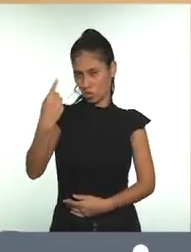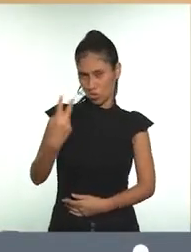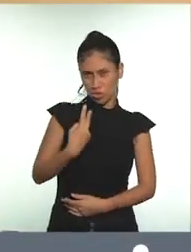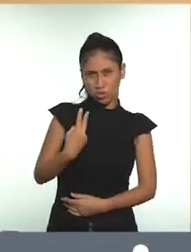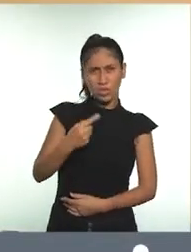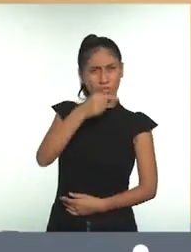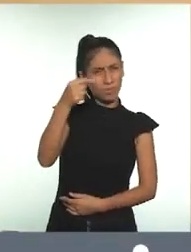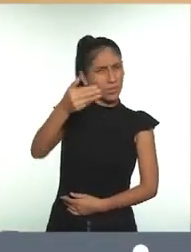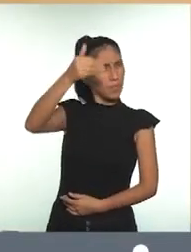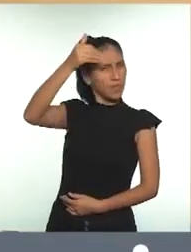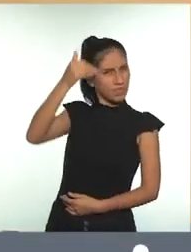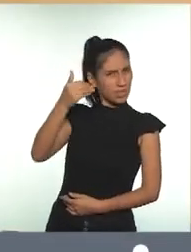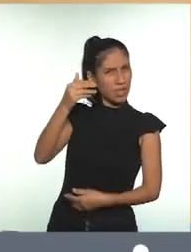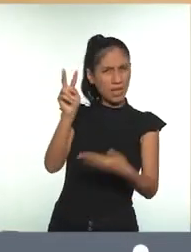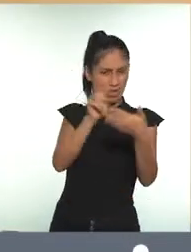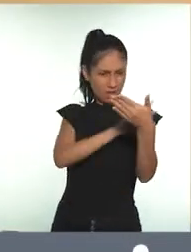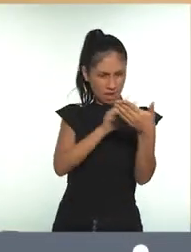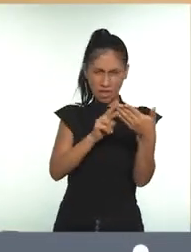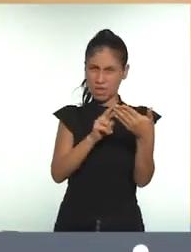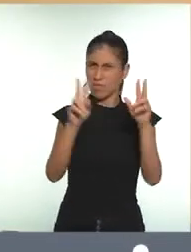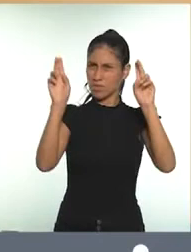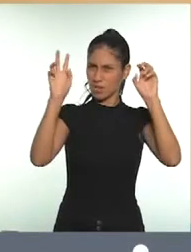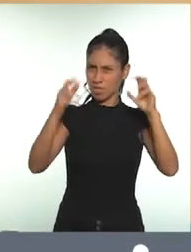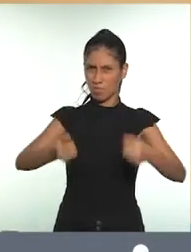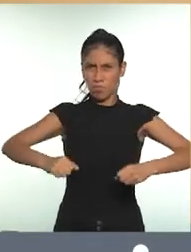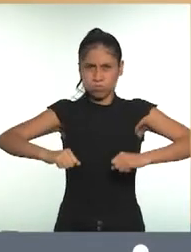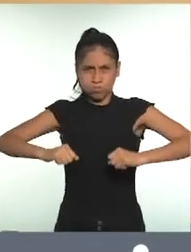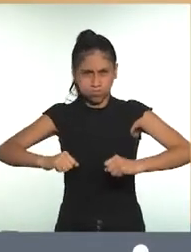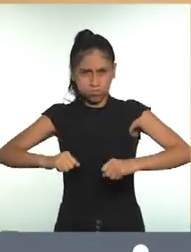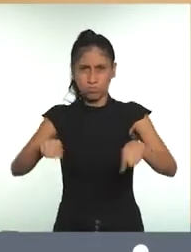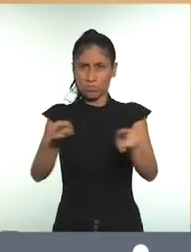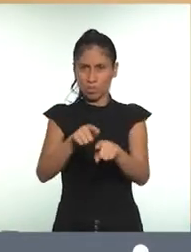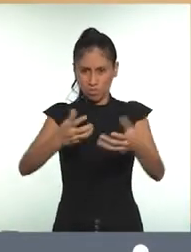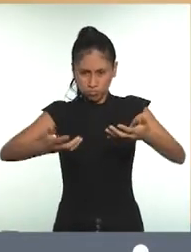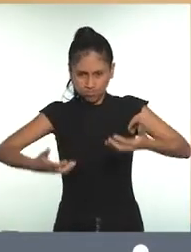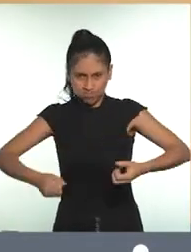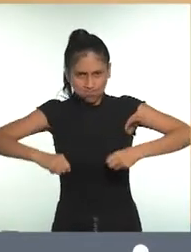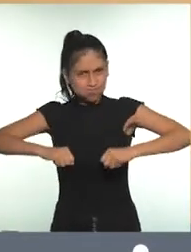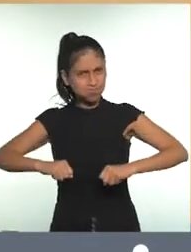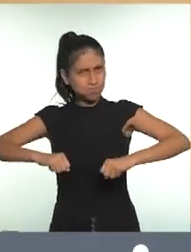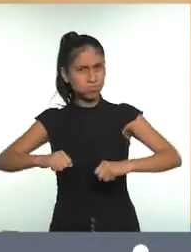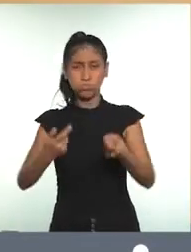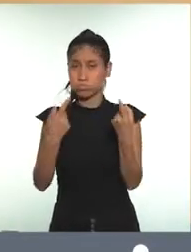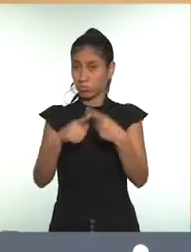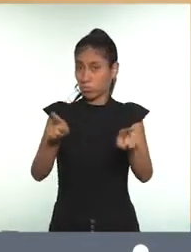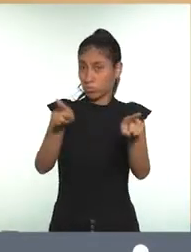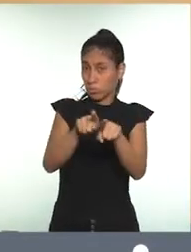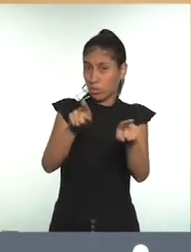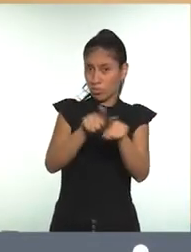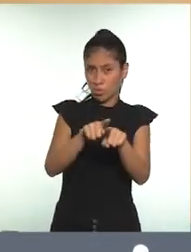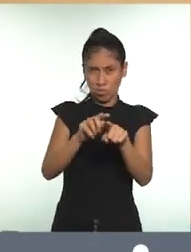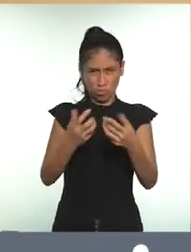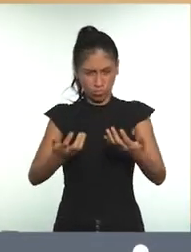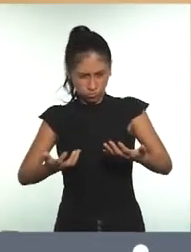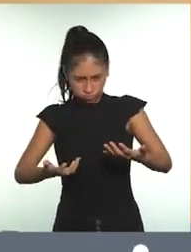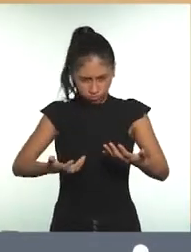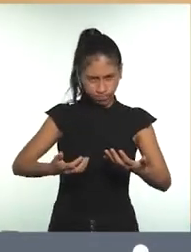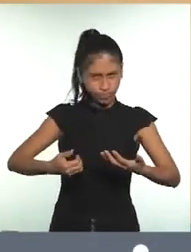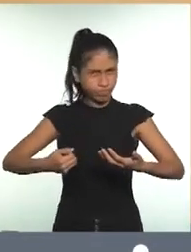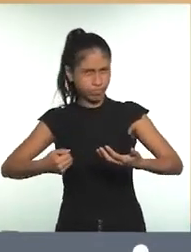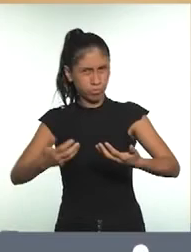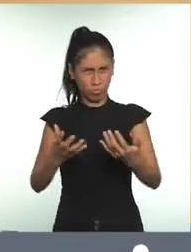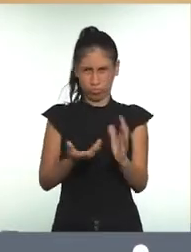semana pasada leí acerca de la obesidad y el sobrepeso y de cómo tienen que ver con una acumulación anormal